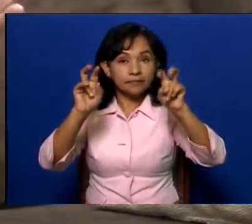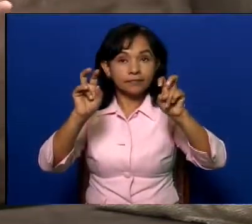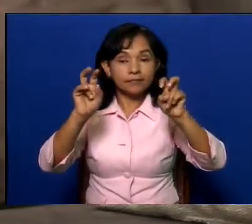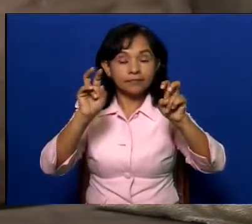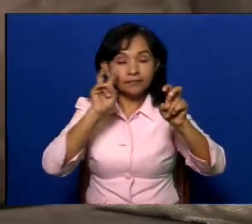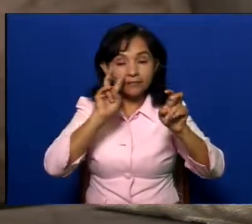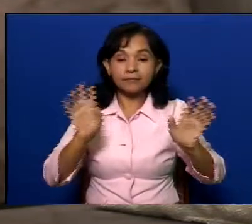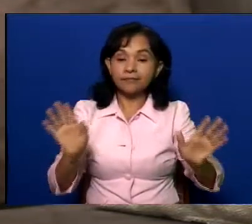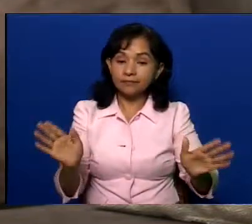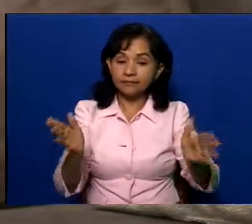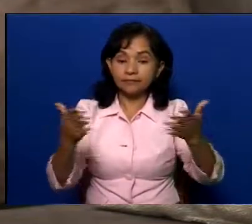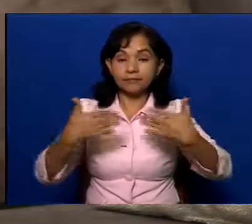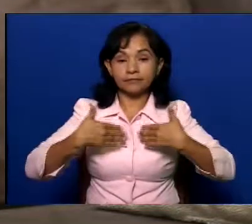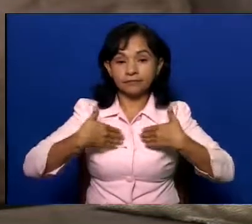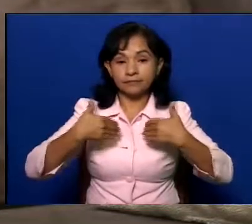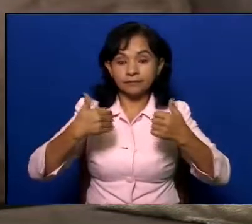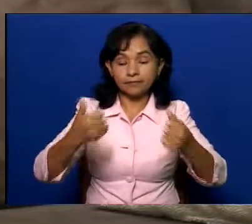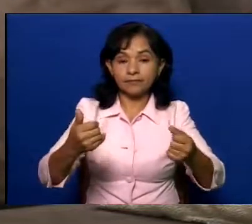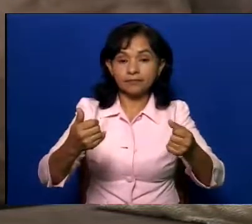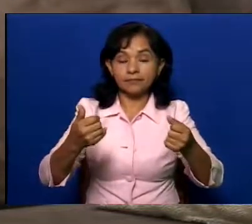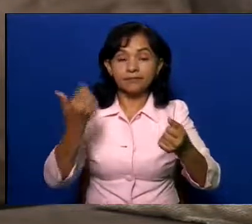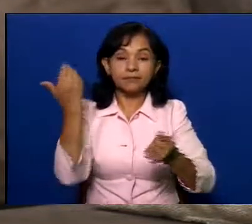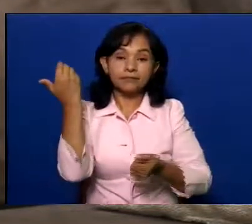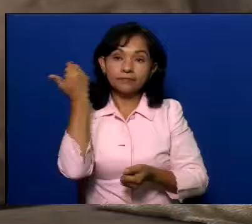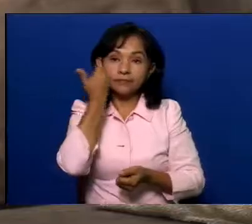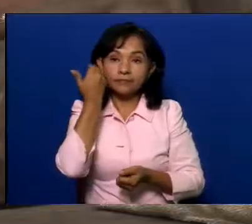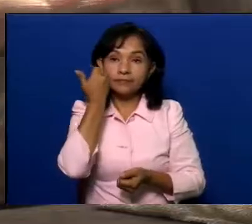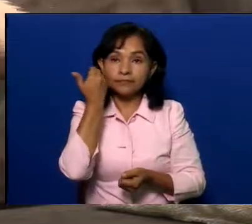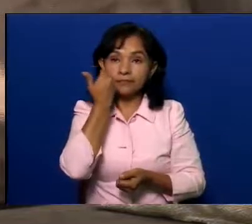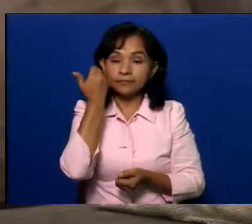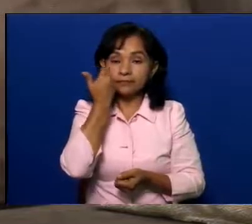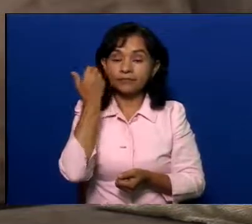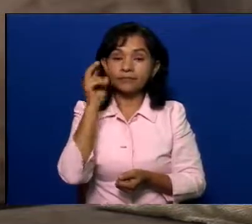la radioterapia, etcétera, son